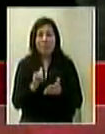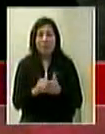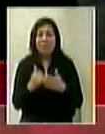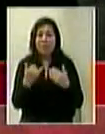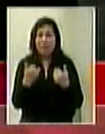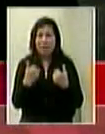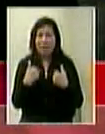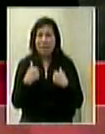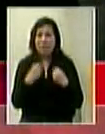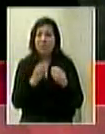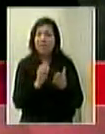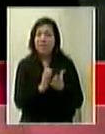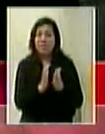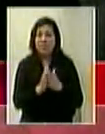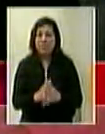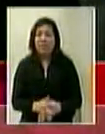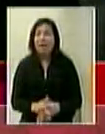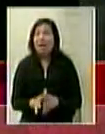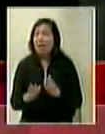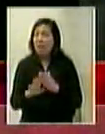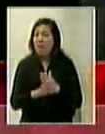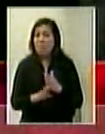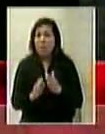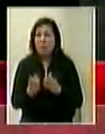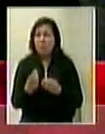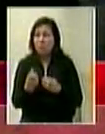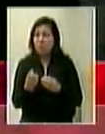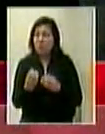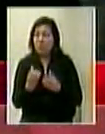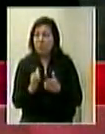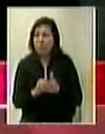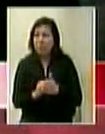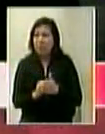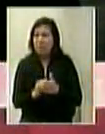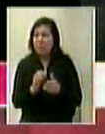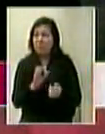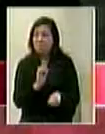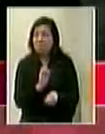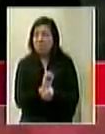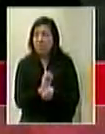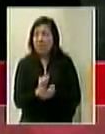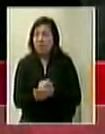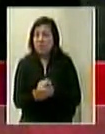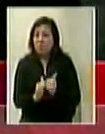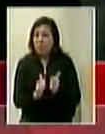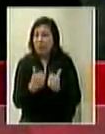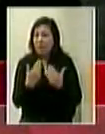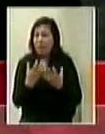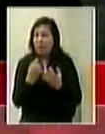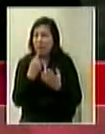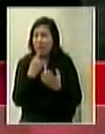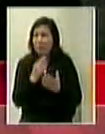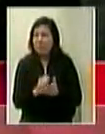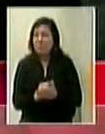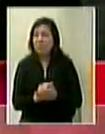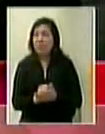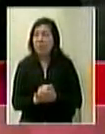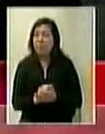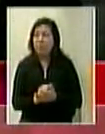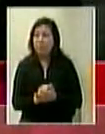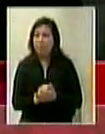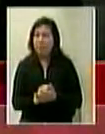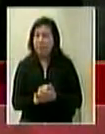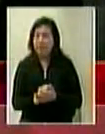colegas, que es sistémica, abarca a innumerable cantidad de presos, y frente a la cual, y quiero decir esta idea